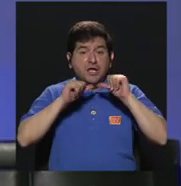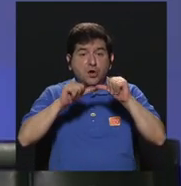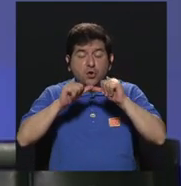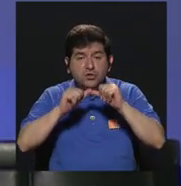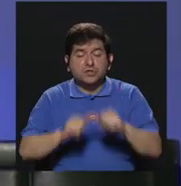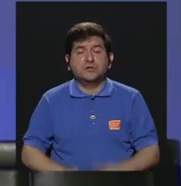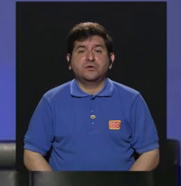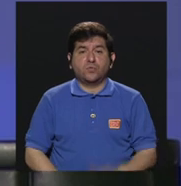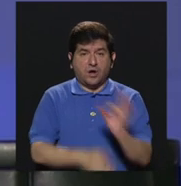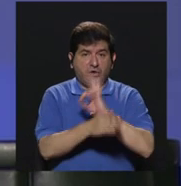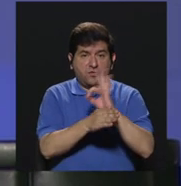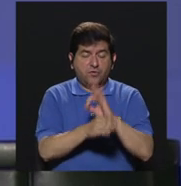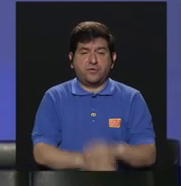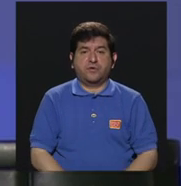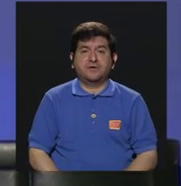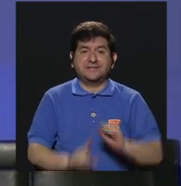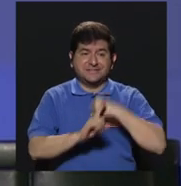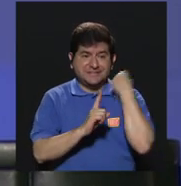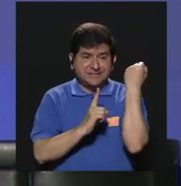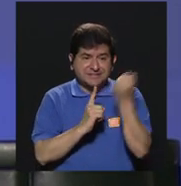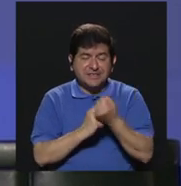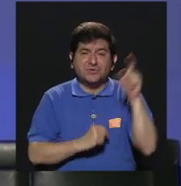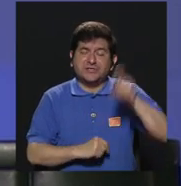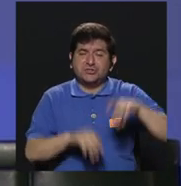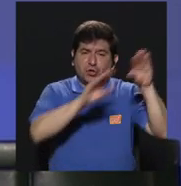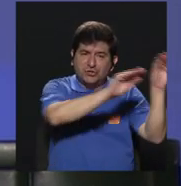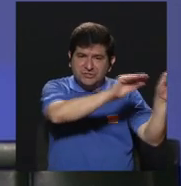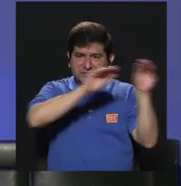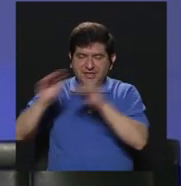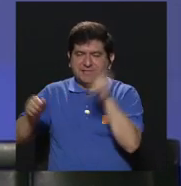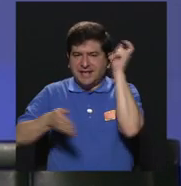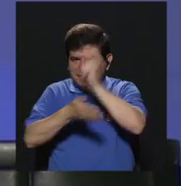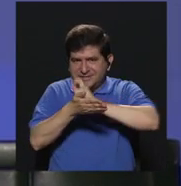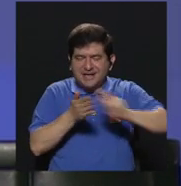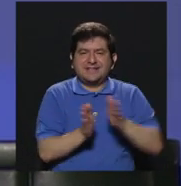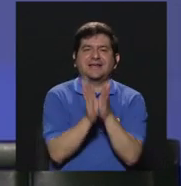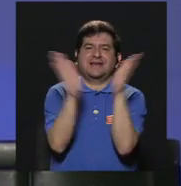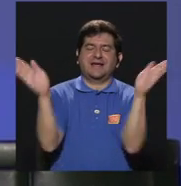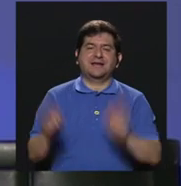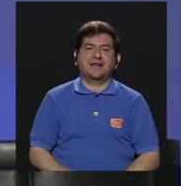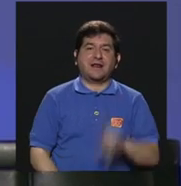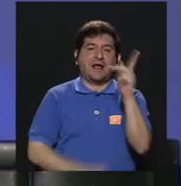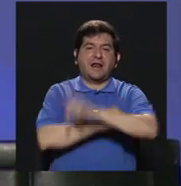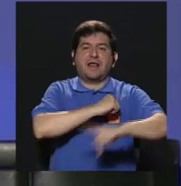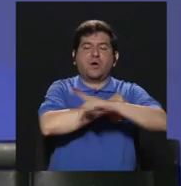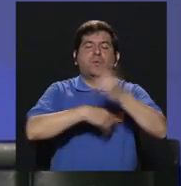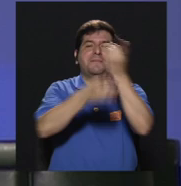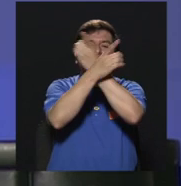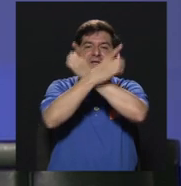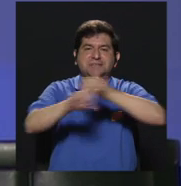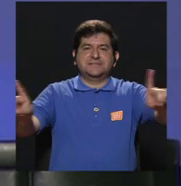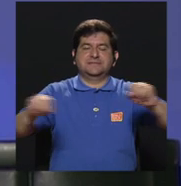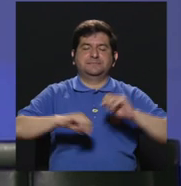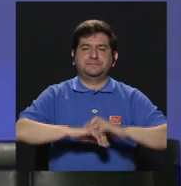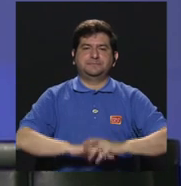supervivencia pasaba por trasladar su Secretaría General a un país democrático.